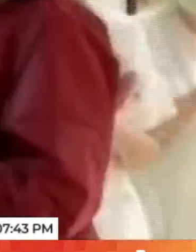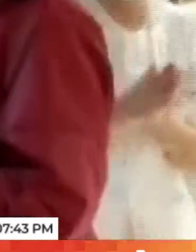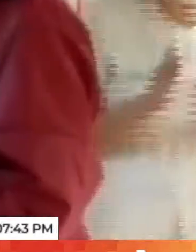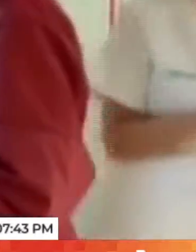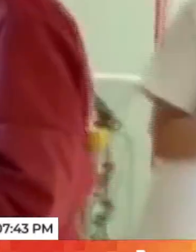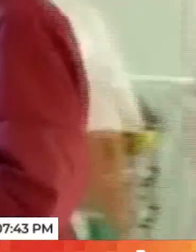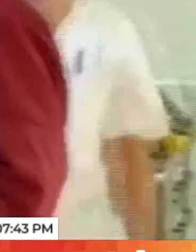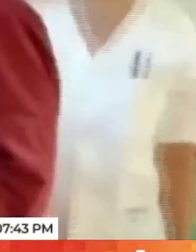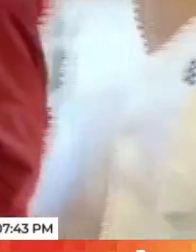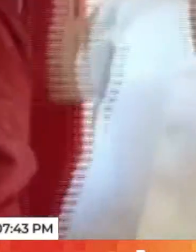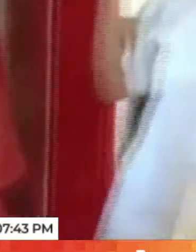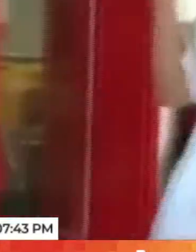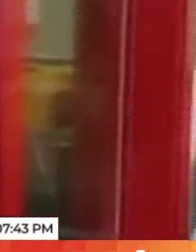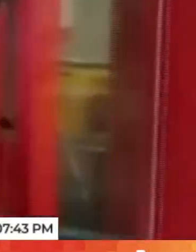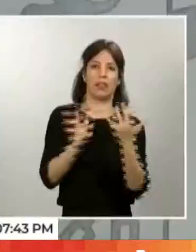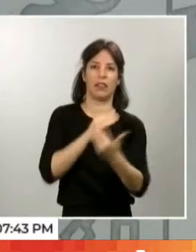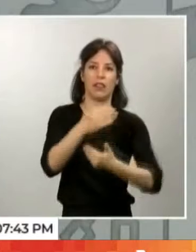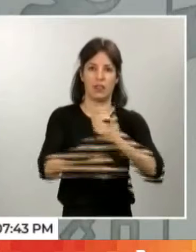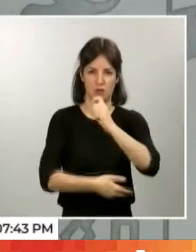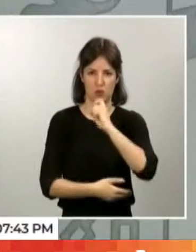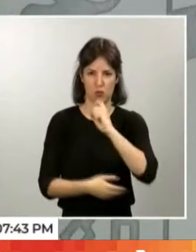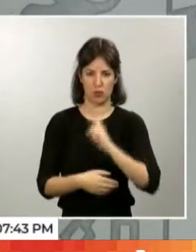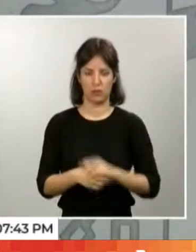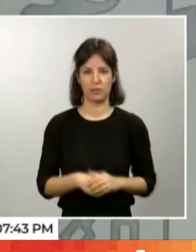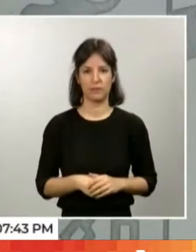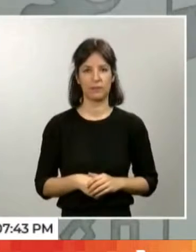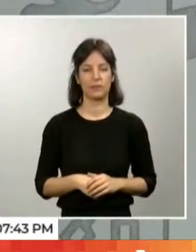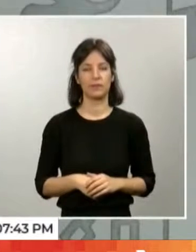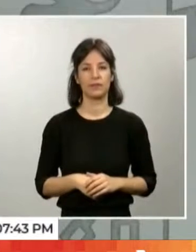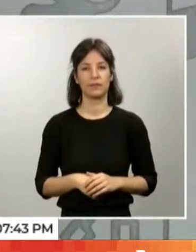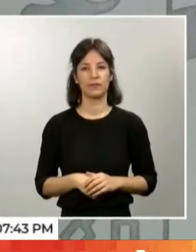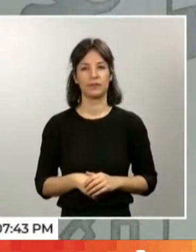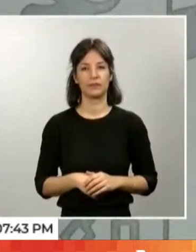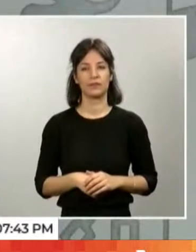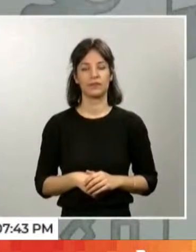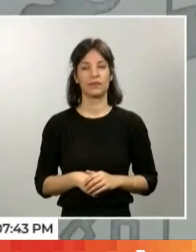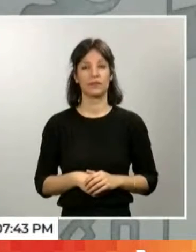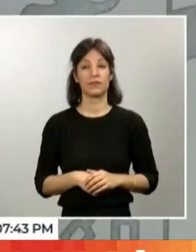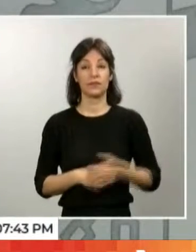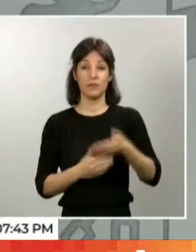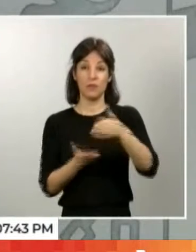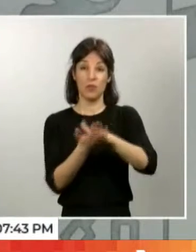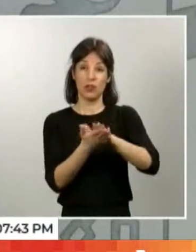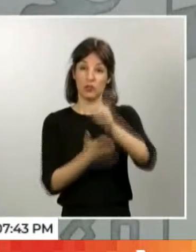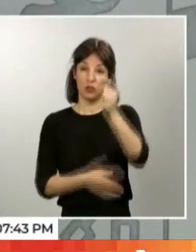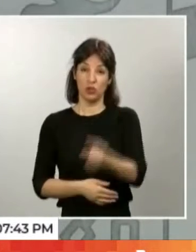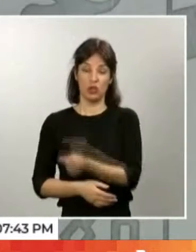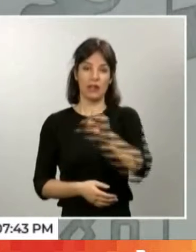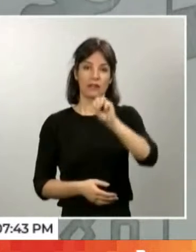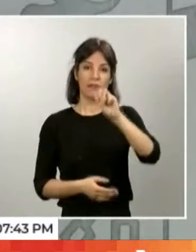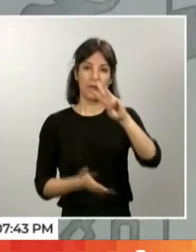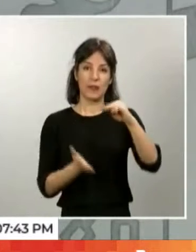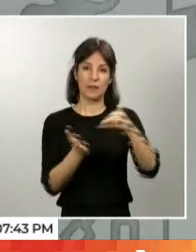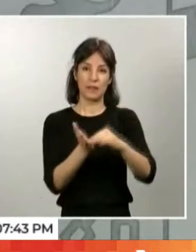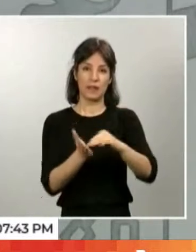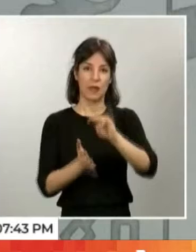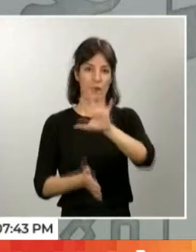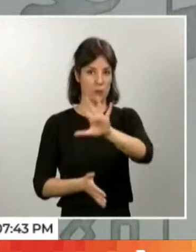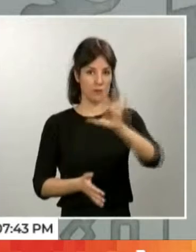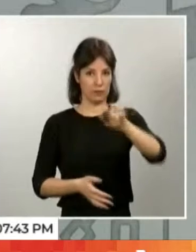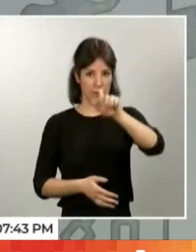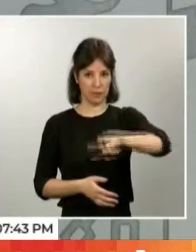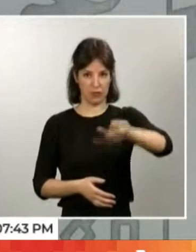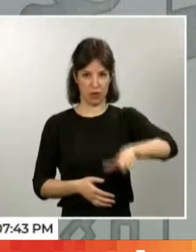balance diario desde el 24 de marzo. El número total de fallecidos es de 13.055 personas de